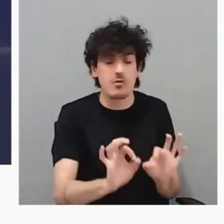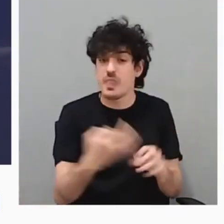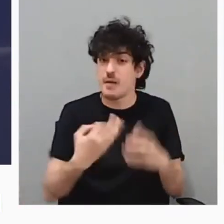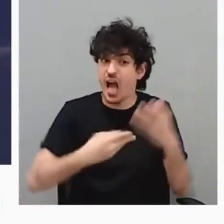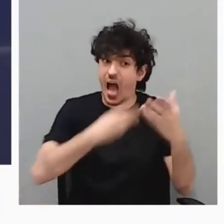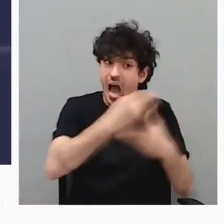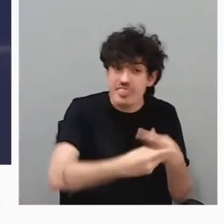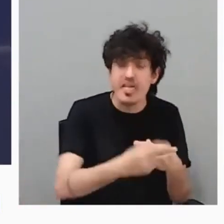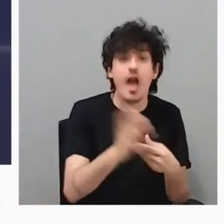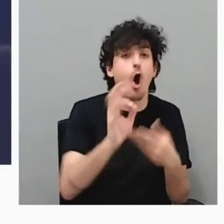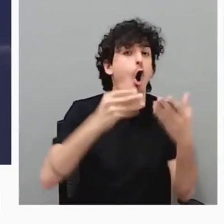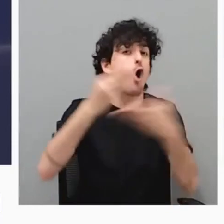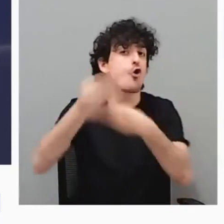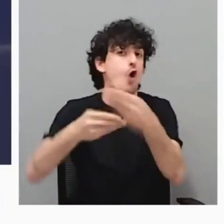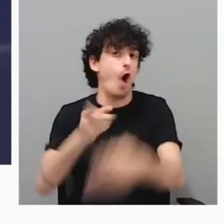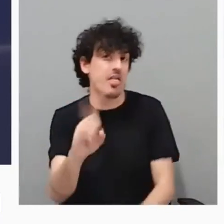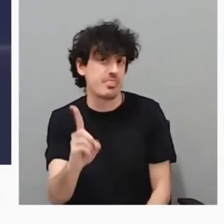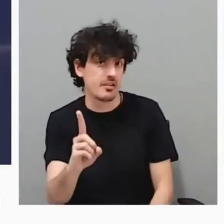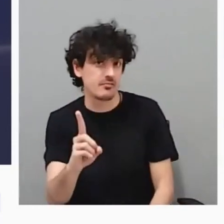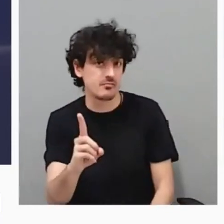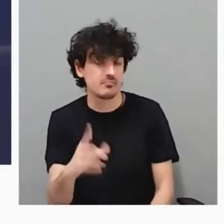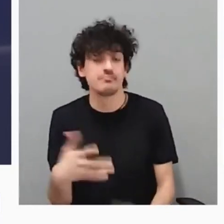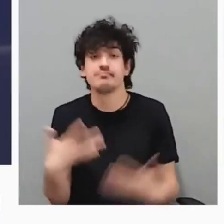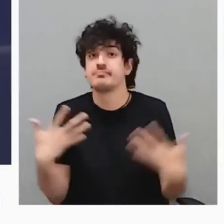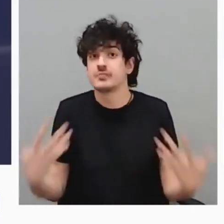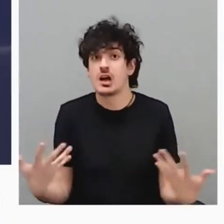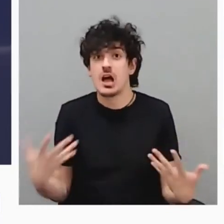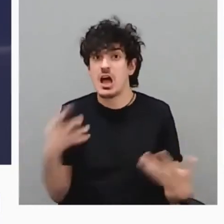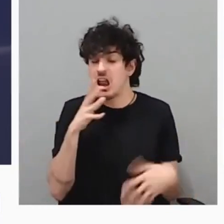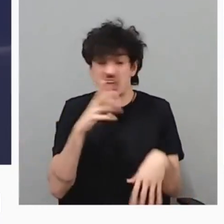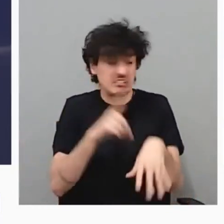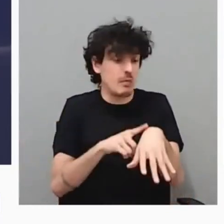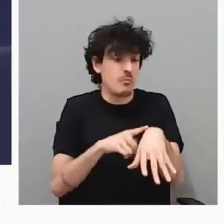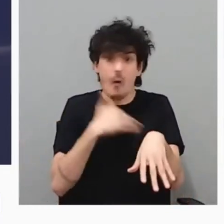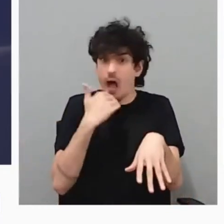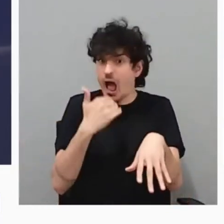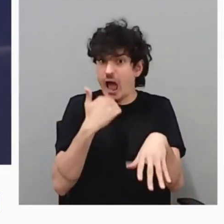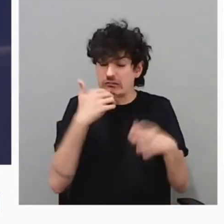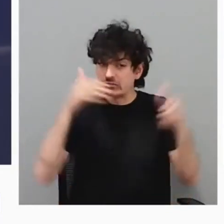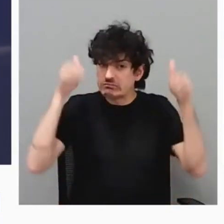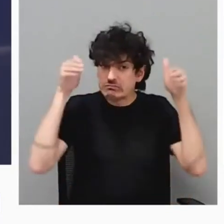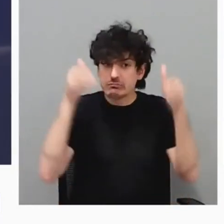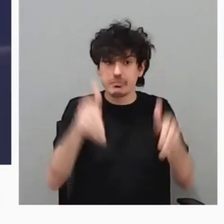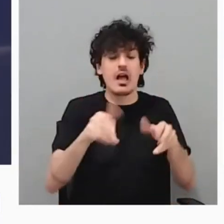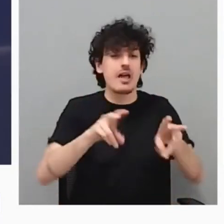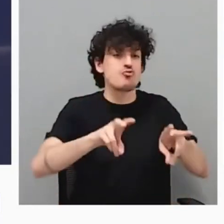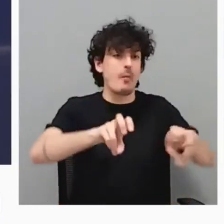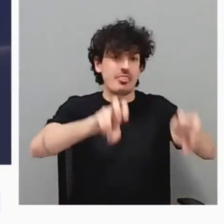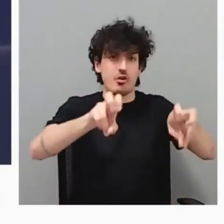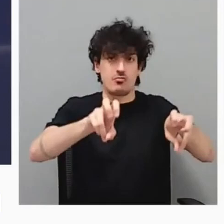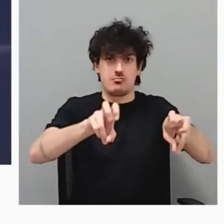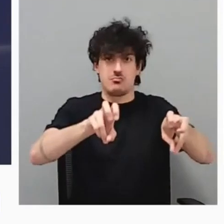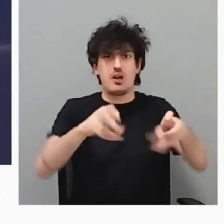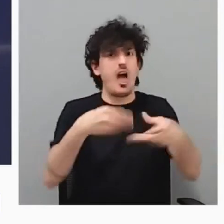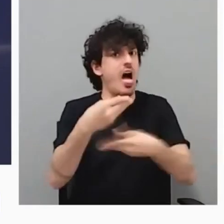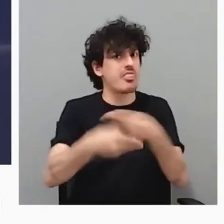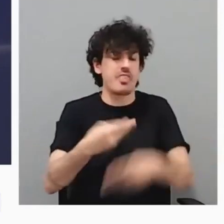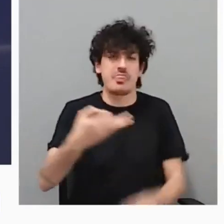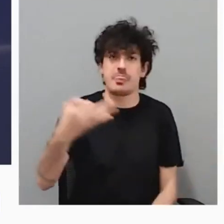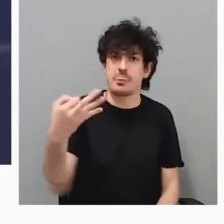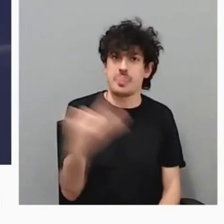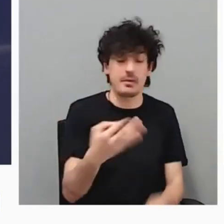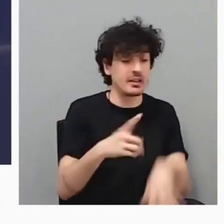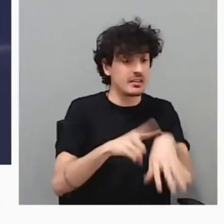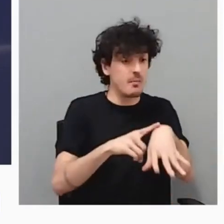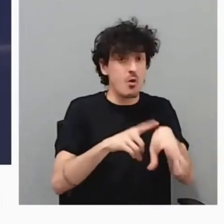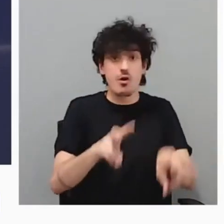Entonces, para mí el tema es, vamos a dedicar un tiempo, el que sea, pero hay que hacerlo, a la innovación. Ese tiempo a la innovación va